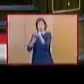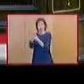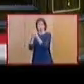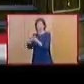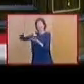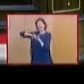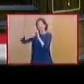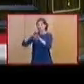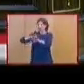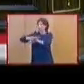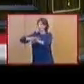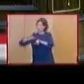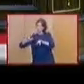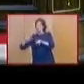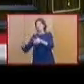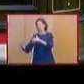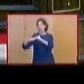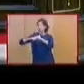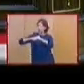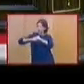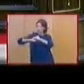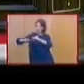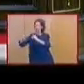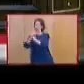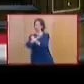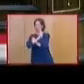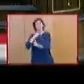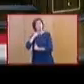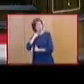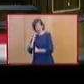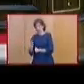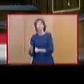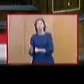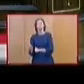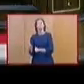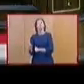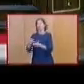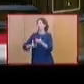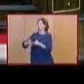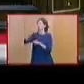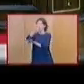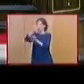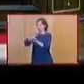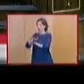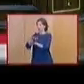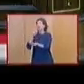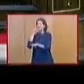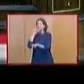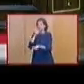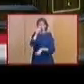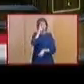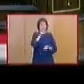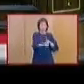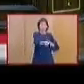está mantenido y es el único que ha mantenido empleo, pero no hay perspectiva. Y cualquier paso atrás, o en el tema del turismo, o en las